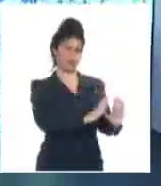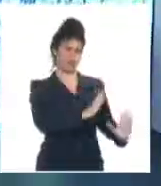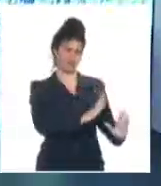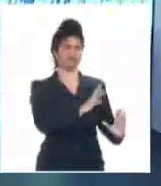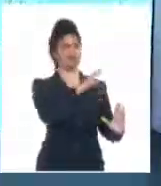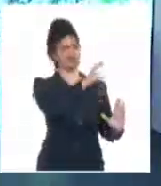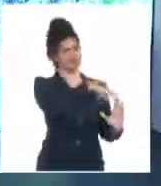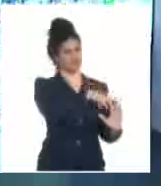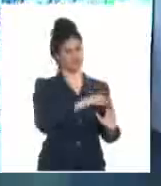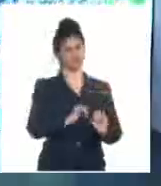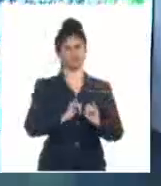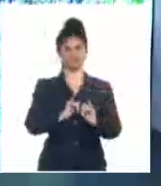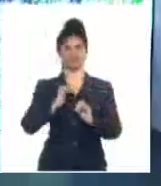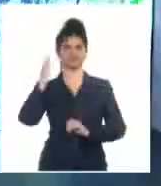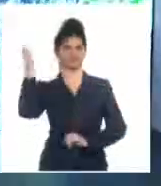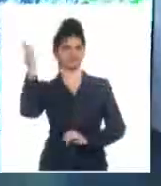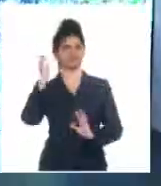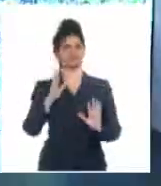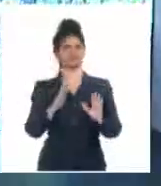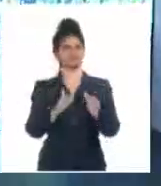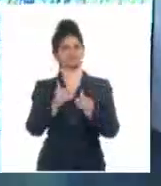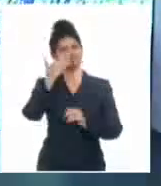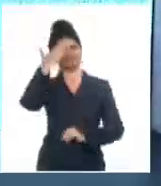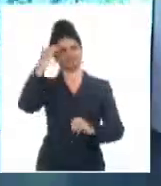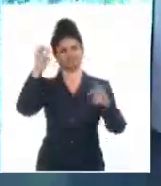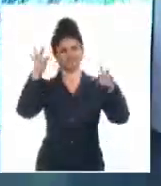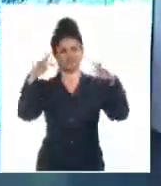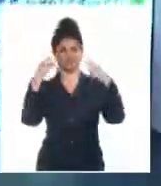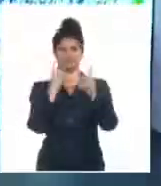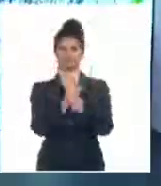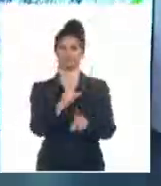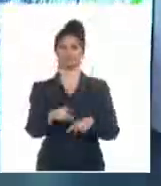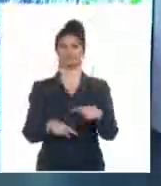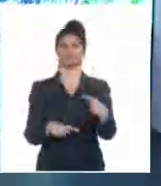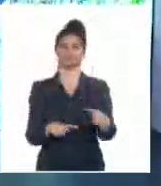oriental. Hasta aquí el tiempo. Gracias por la compañía. Cuídese mucho y tenga buen día.